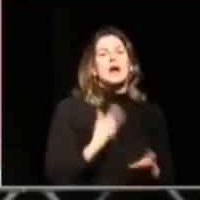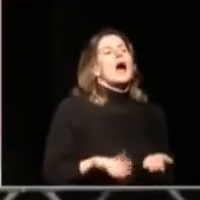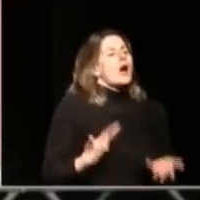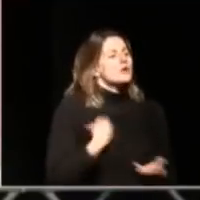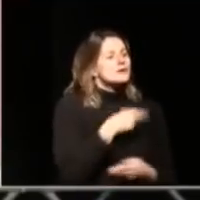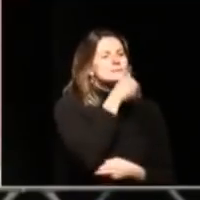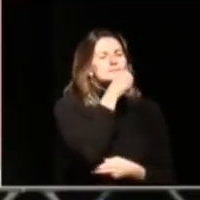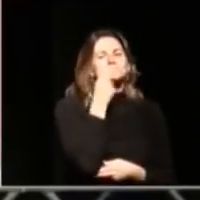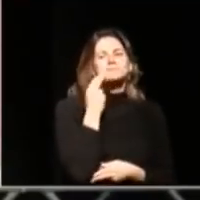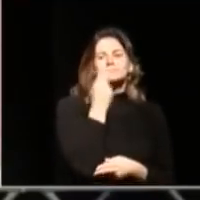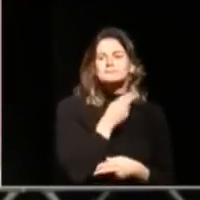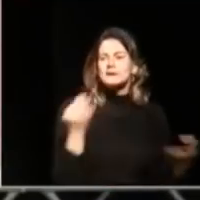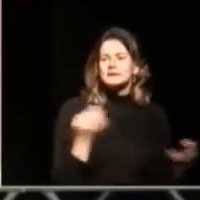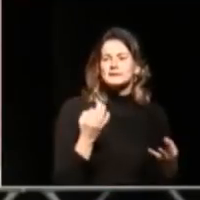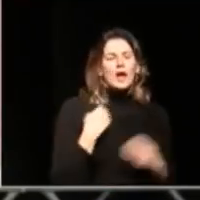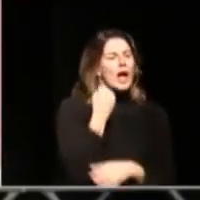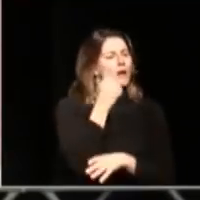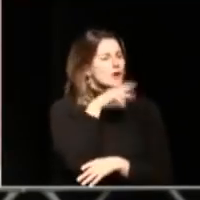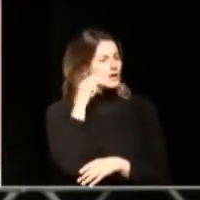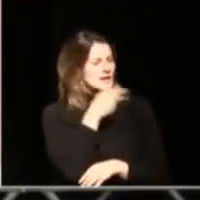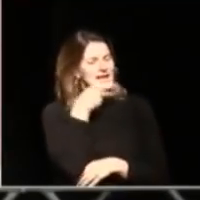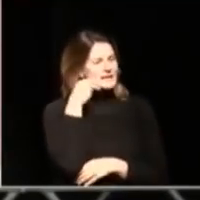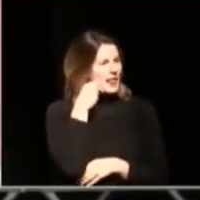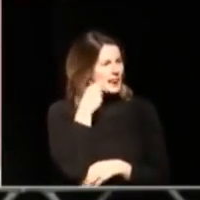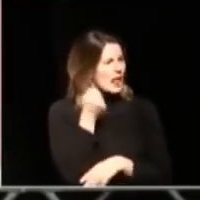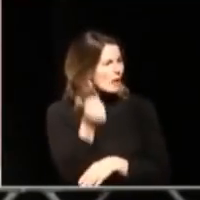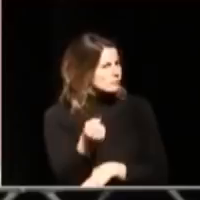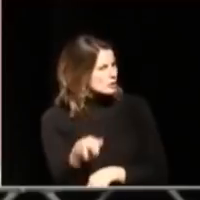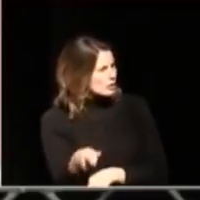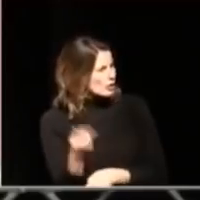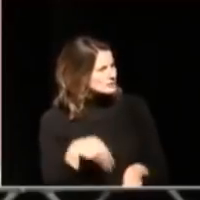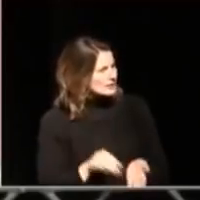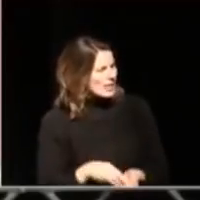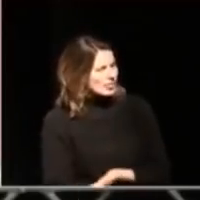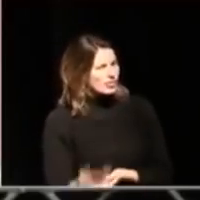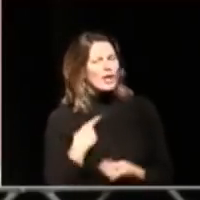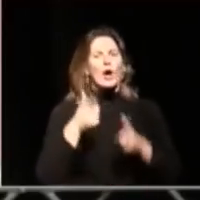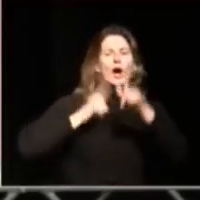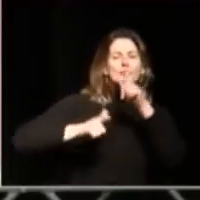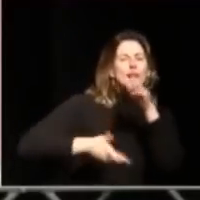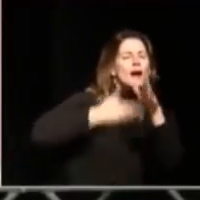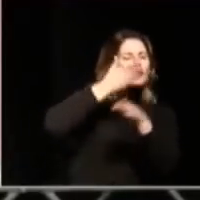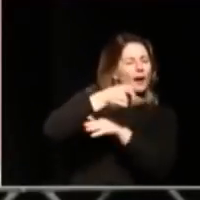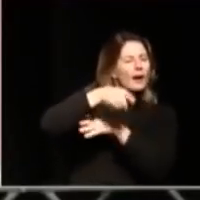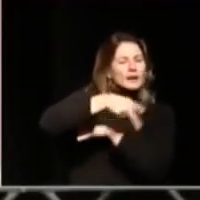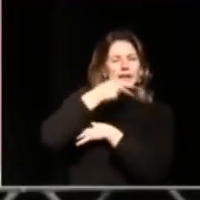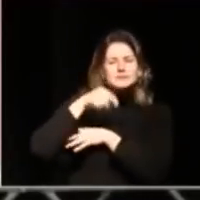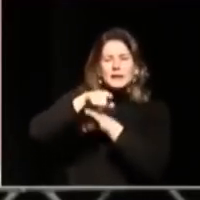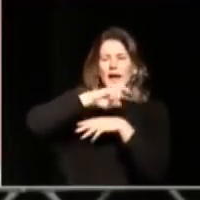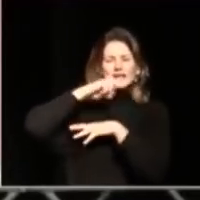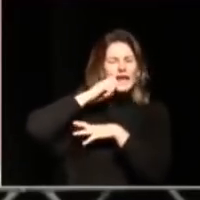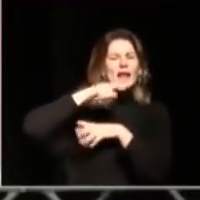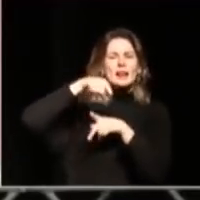vez? ¿El apoyo de Israel, como ya sugerían algunos? ¿El viaje de algún dirigente del proceso a Israel va a conseguir que